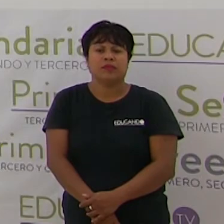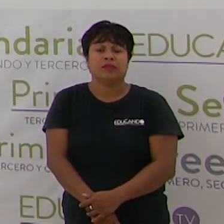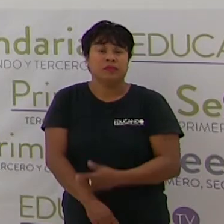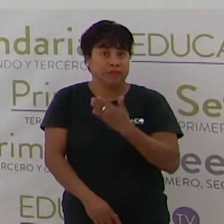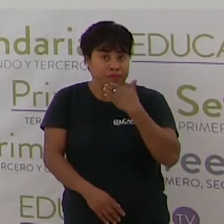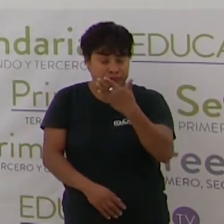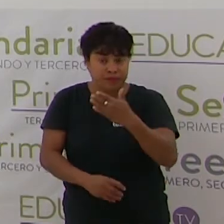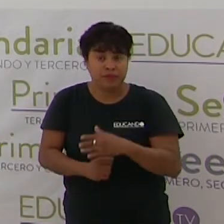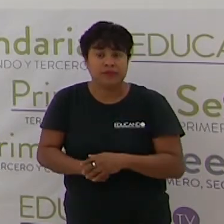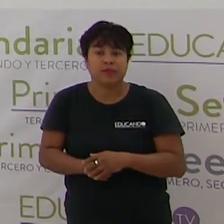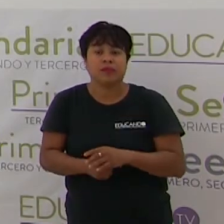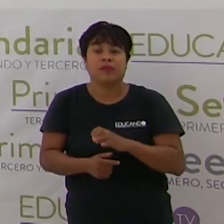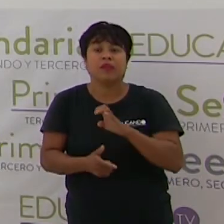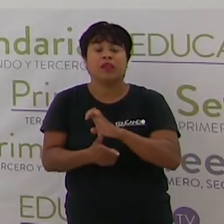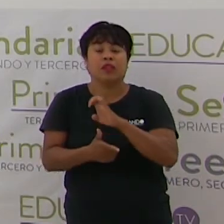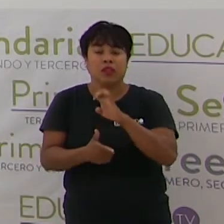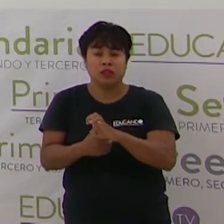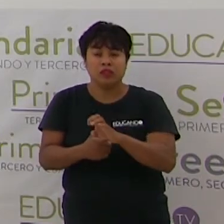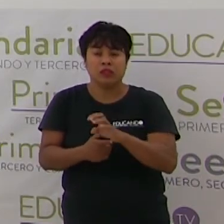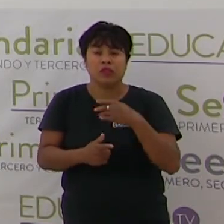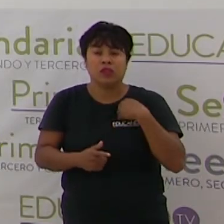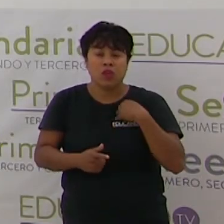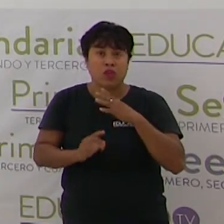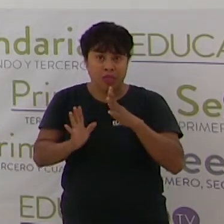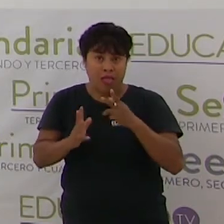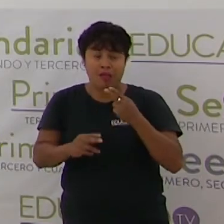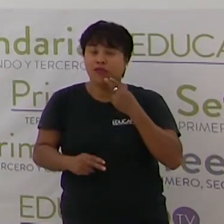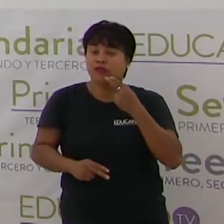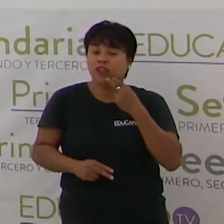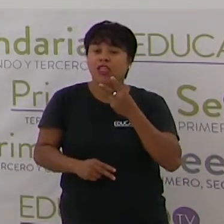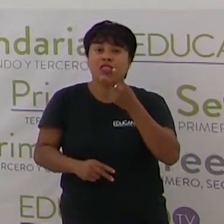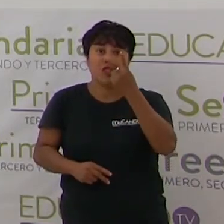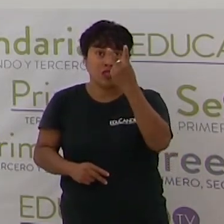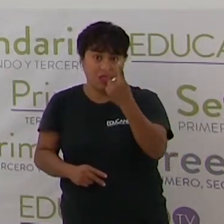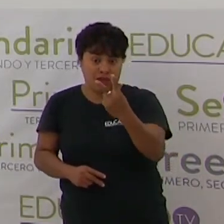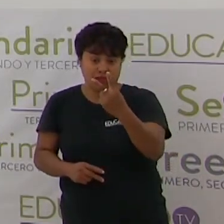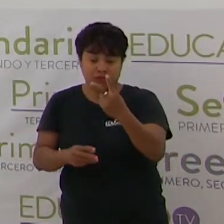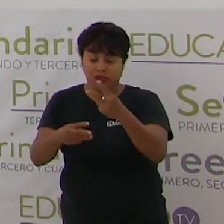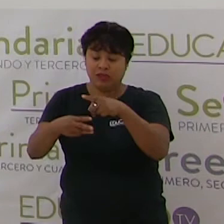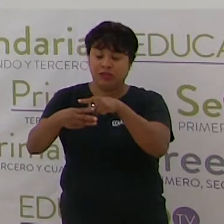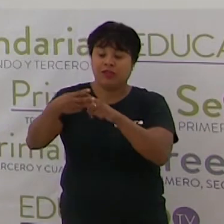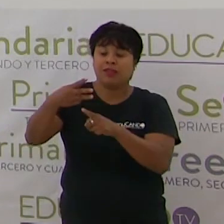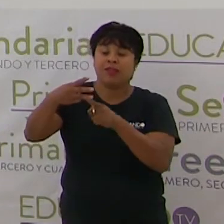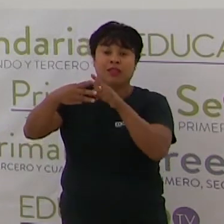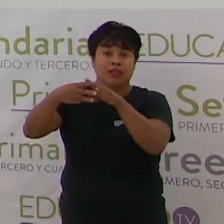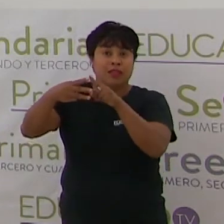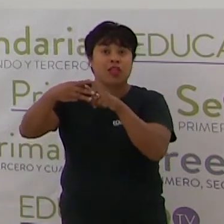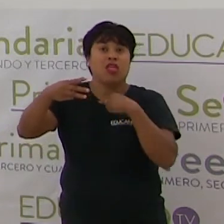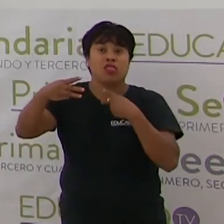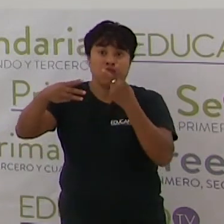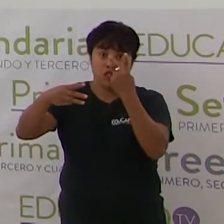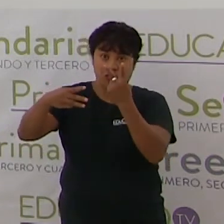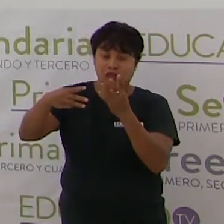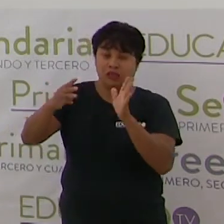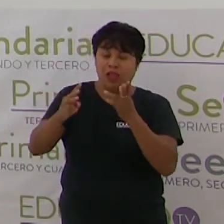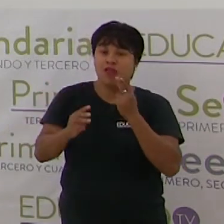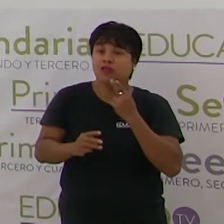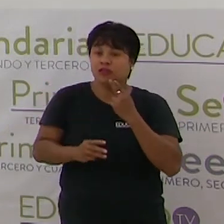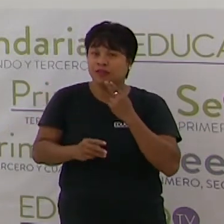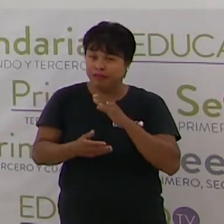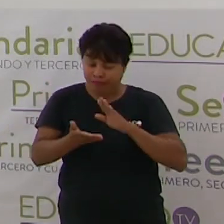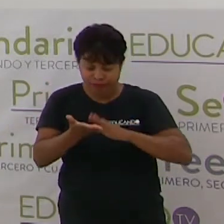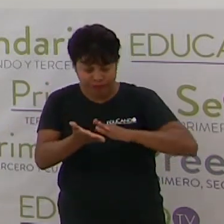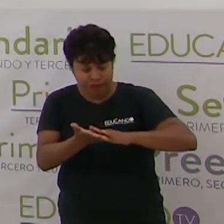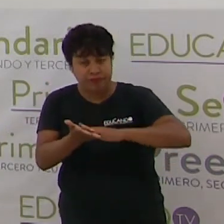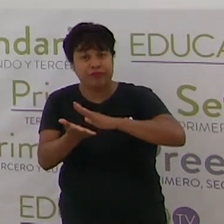Entonces, hasta aquí, si se dan cuenta, voy ocupando 2/3 partes del cilindro.